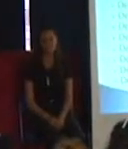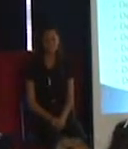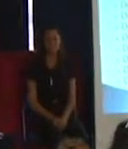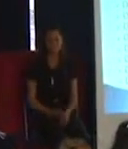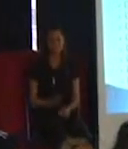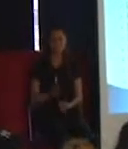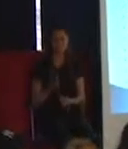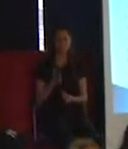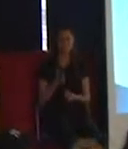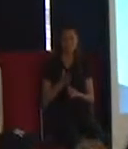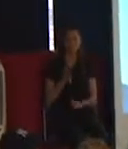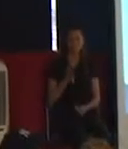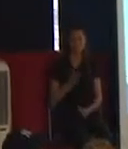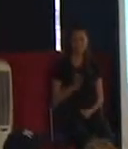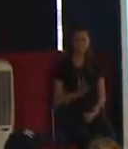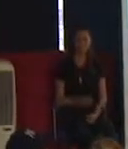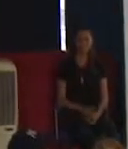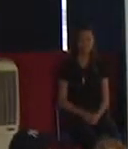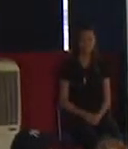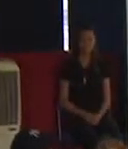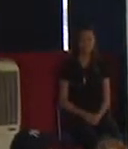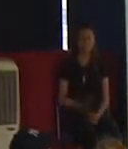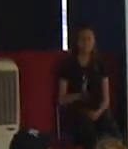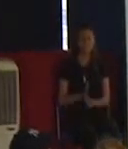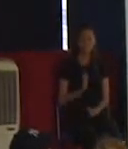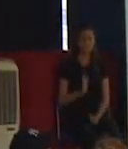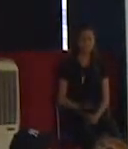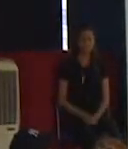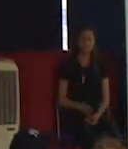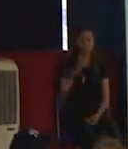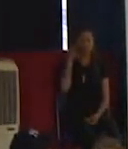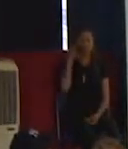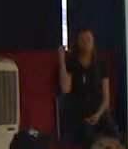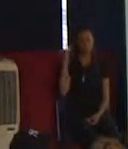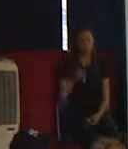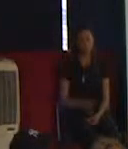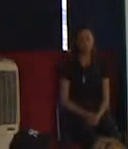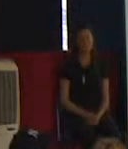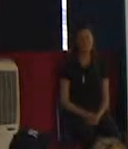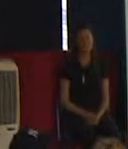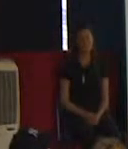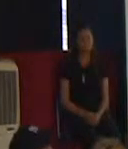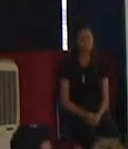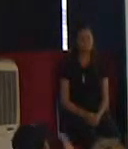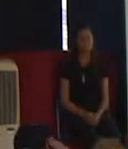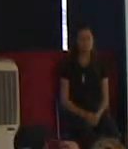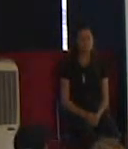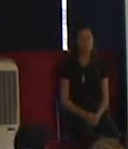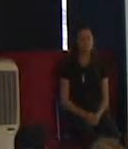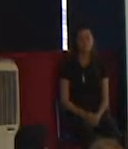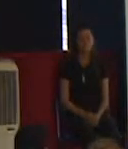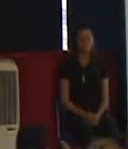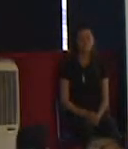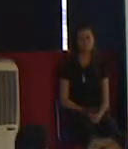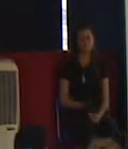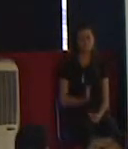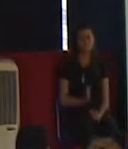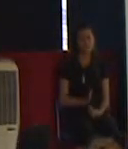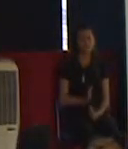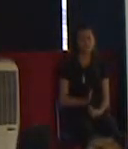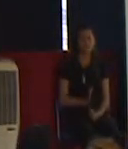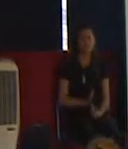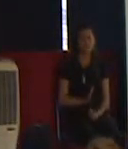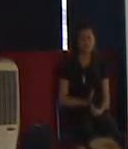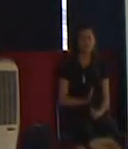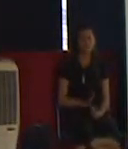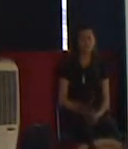¿Sí? ¿A quién le corresponde esa información y comunicaciones? Al Ministerio de TIC, a las TIC.